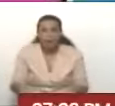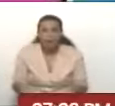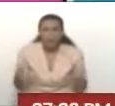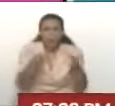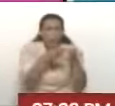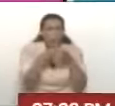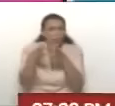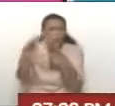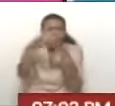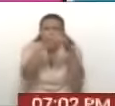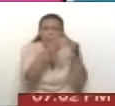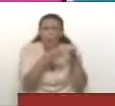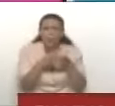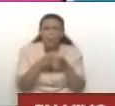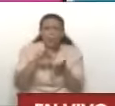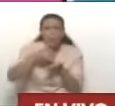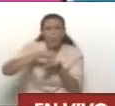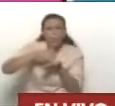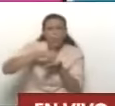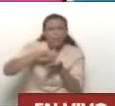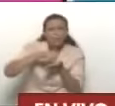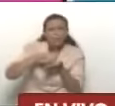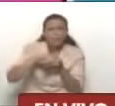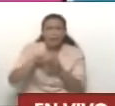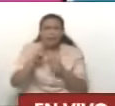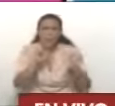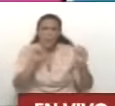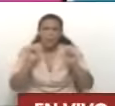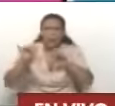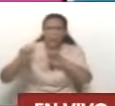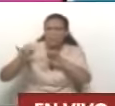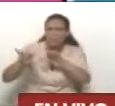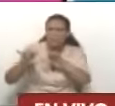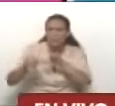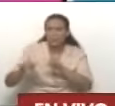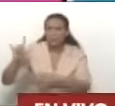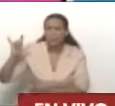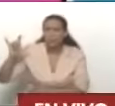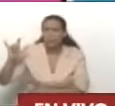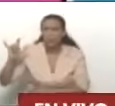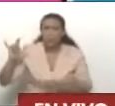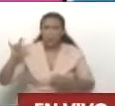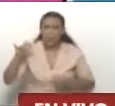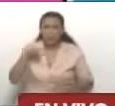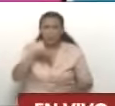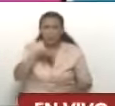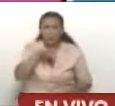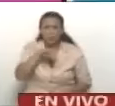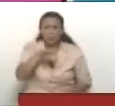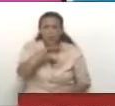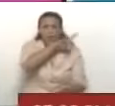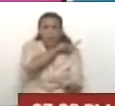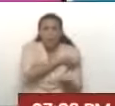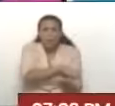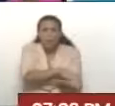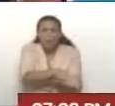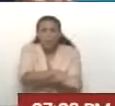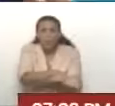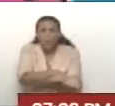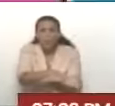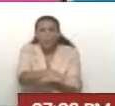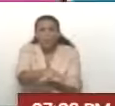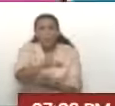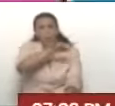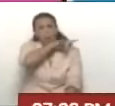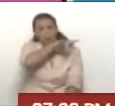grupo, por WhatsApp, por las redes. Y cuando llegamos al aeropuerto, de la salida del